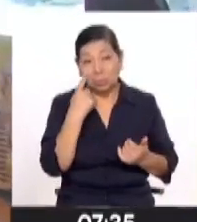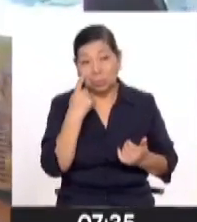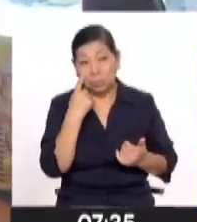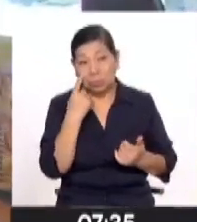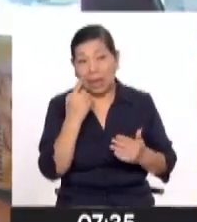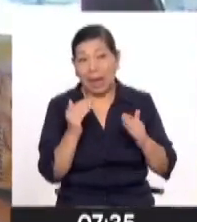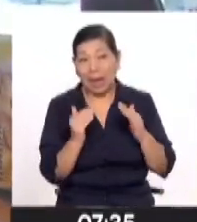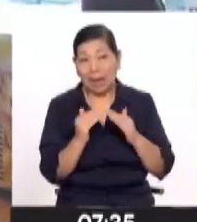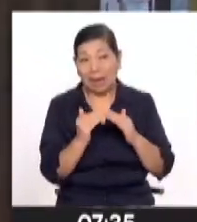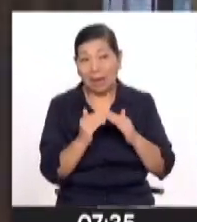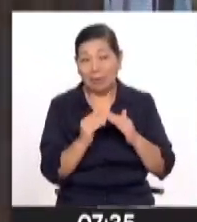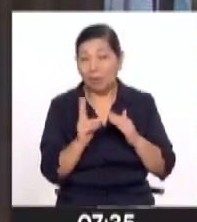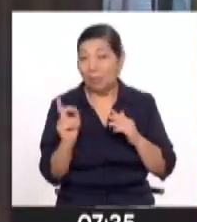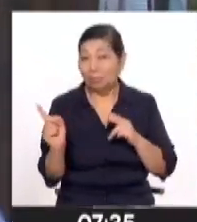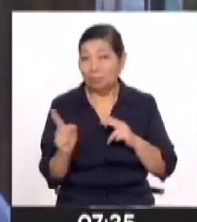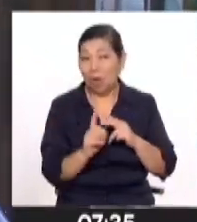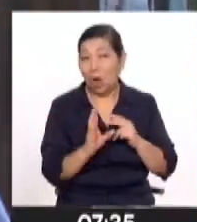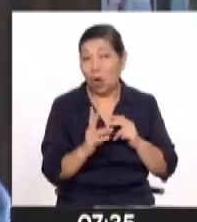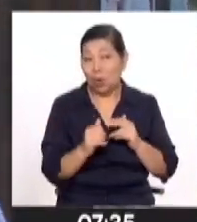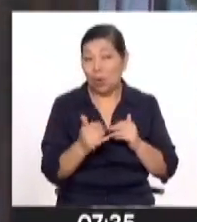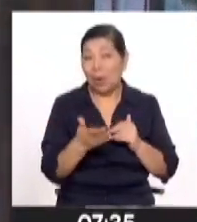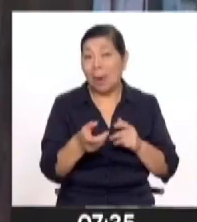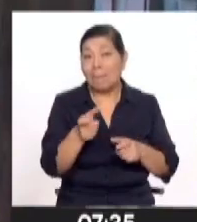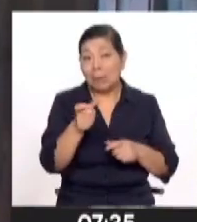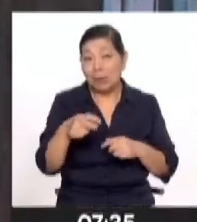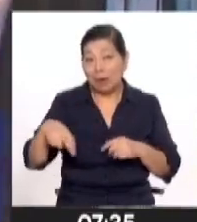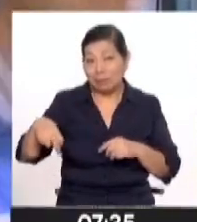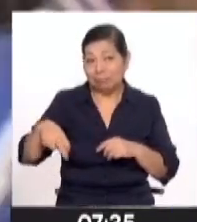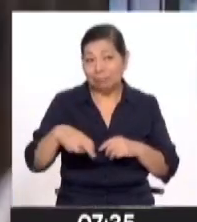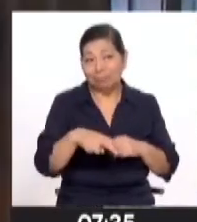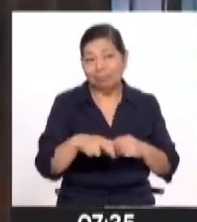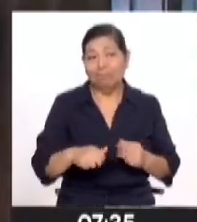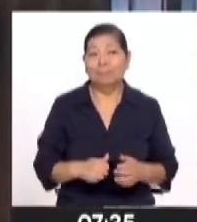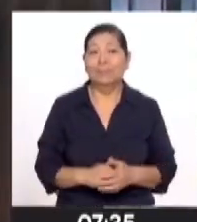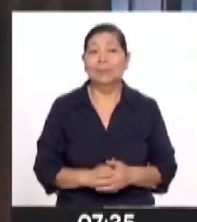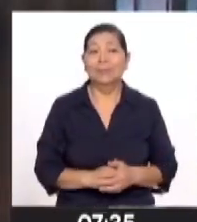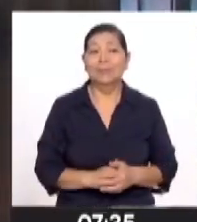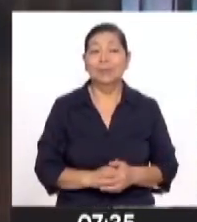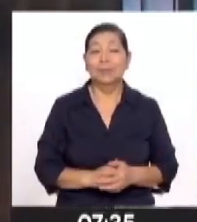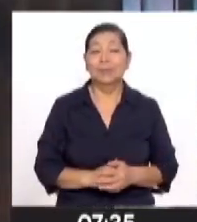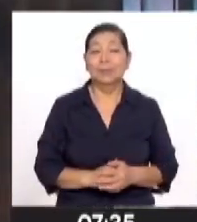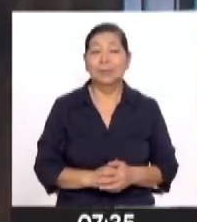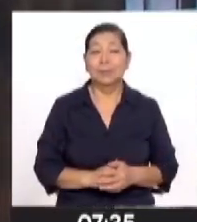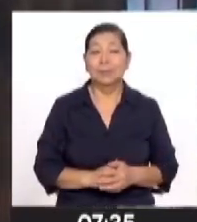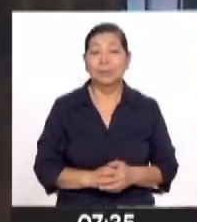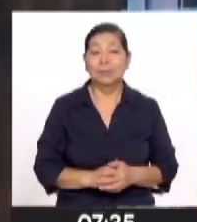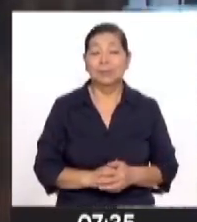conocida quinta no salgan a robar a los transeúntes. 1, 2, 3.